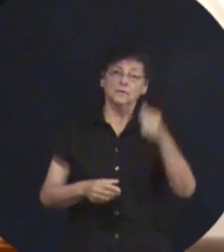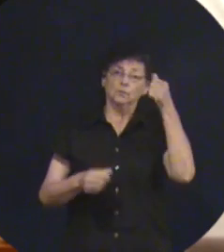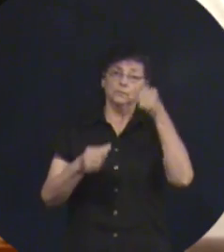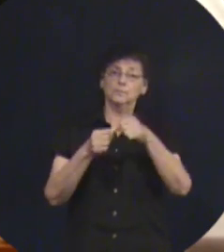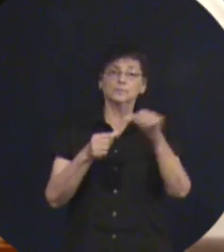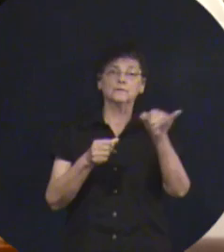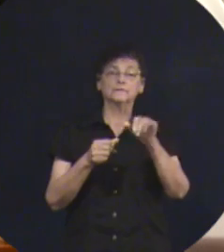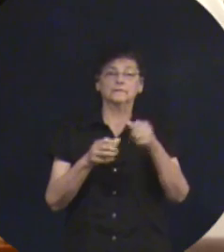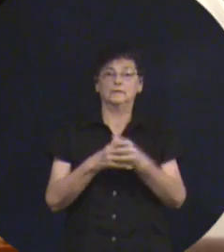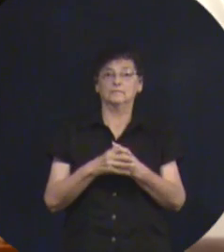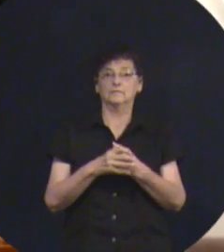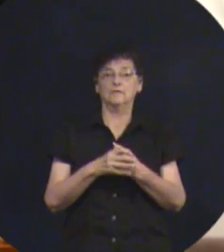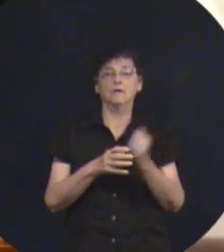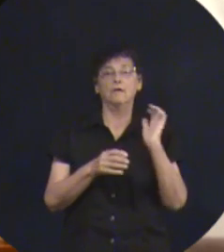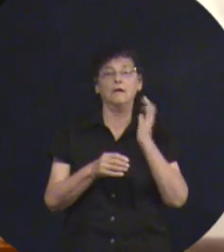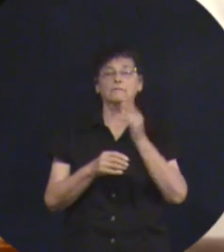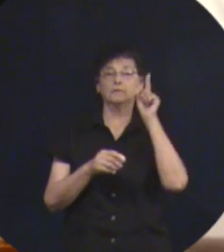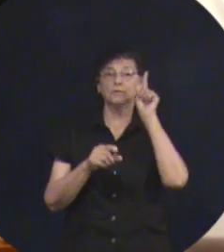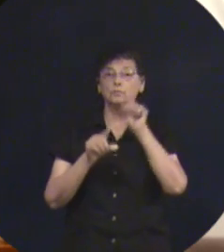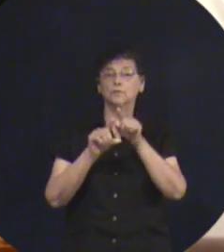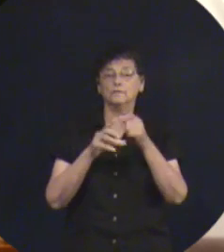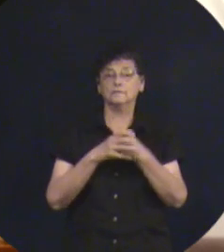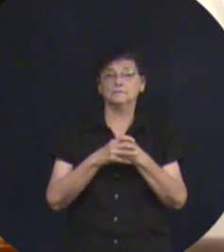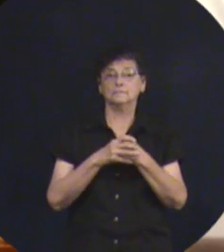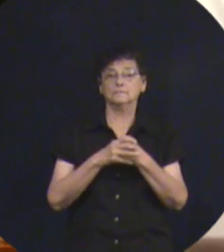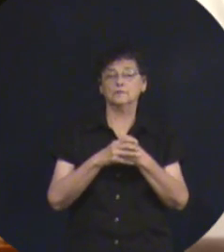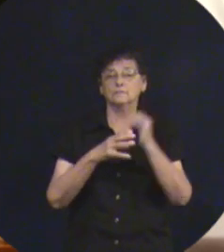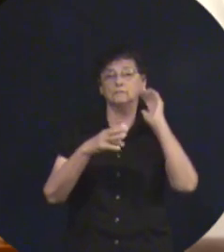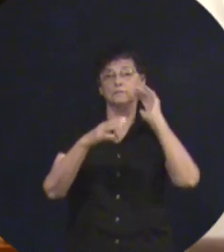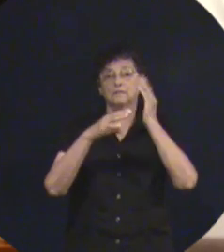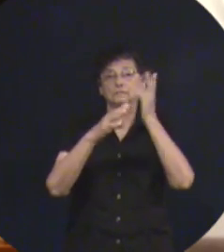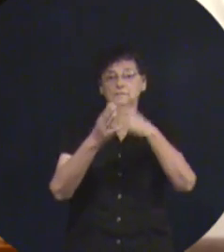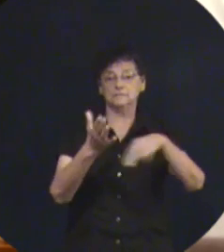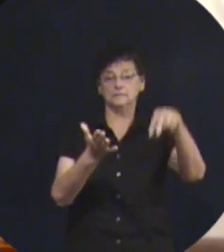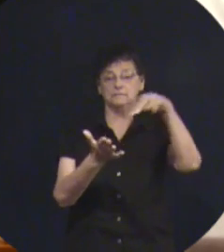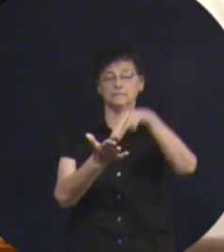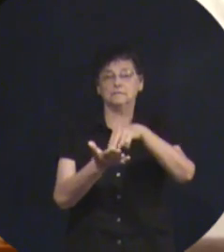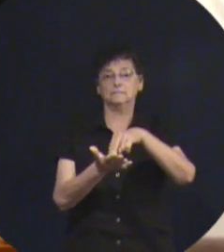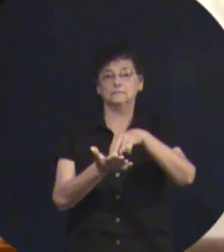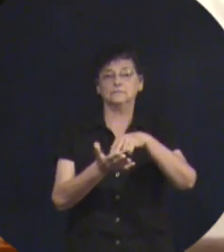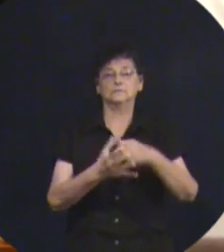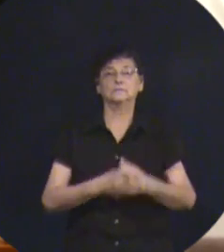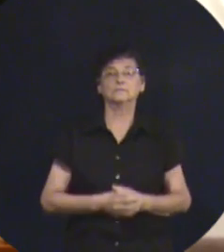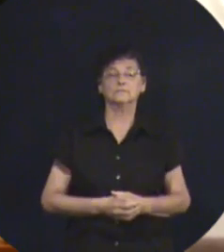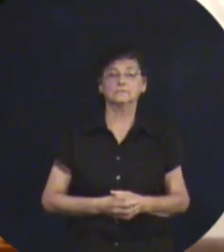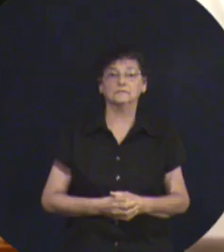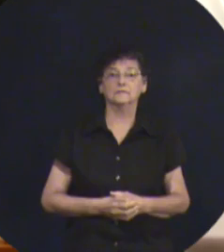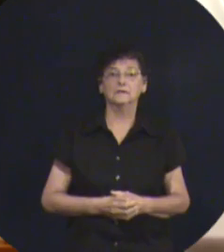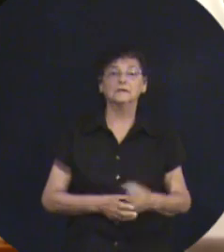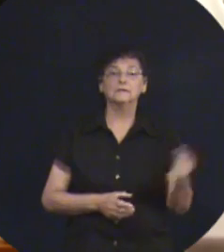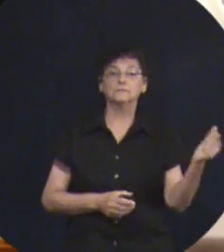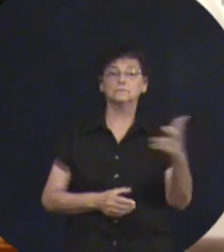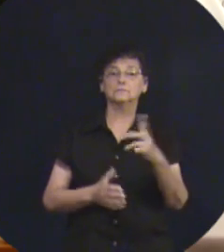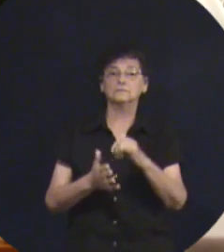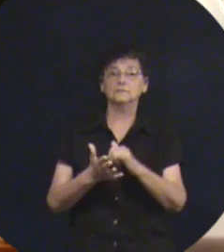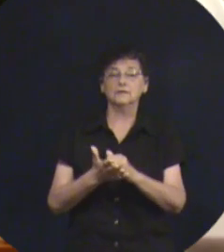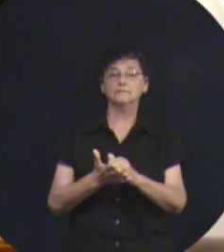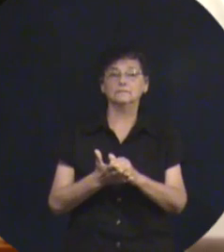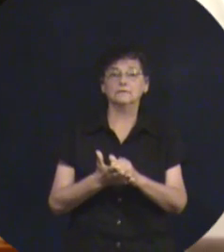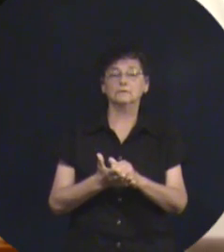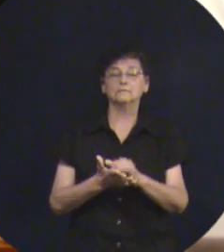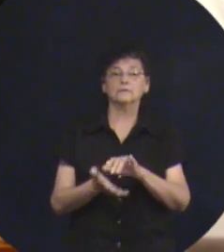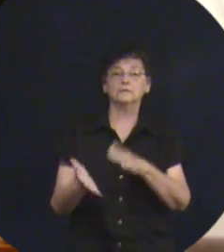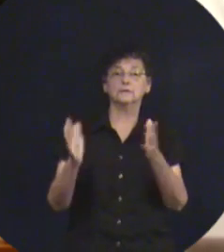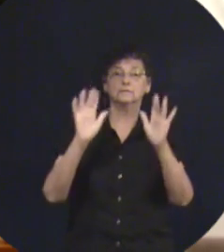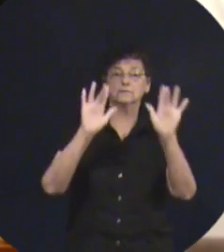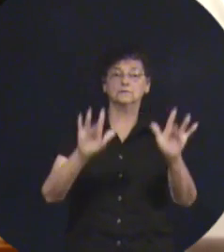Acuérdate también de nuestros hermanos que se durmieron en la esperanza de la resurrección, y de todos los que han